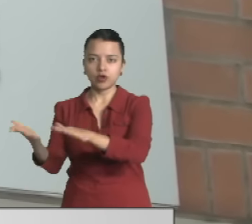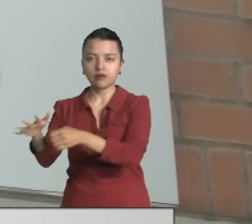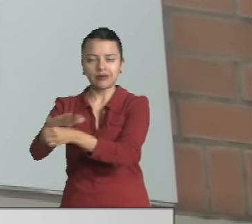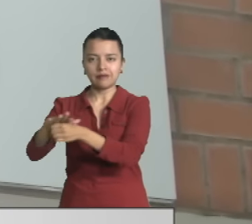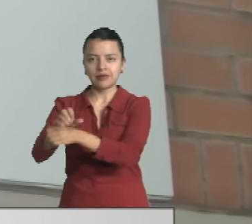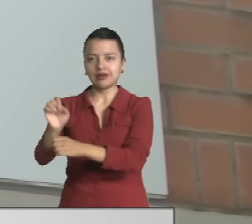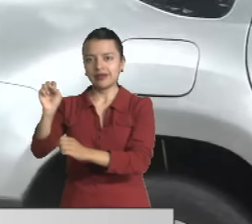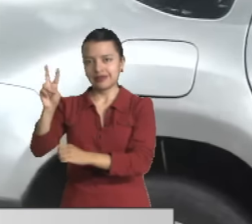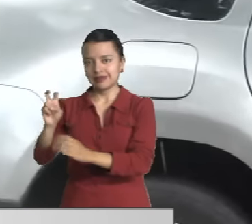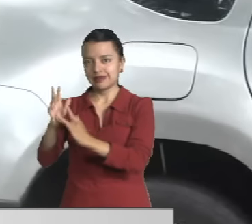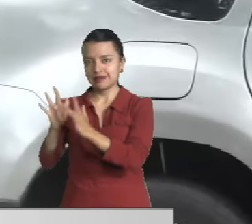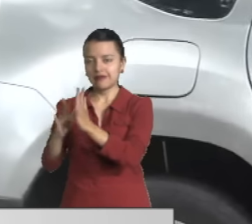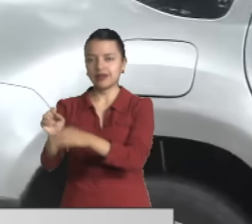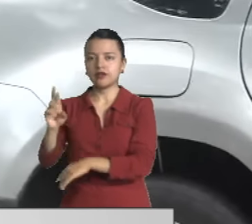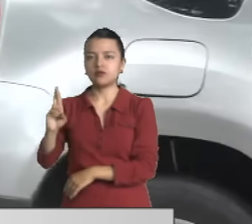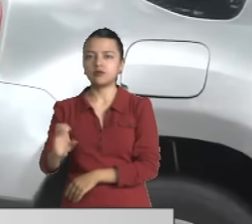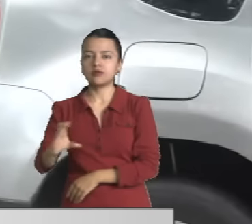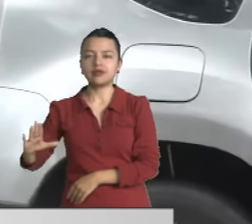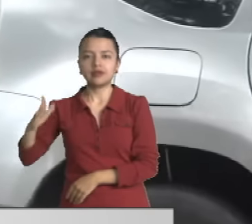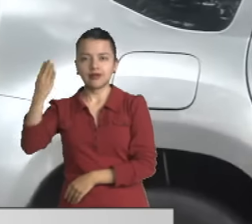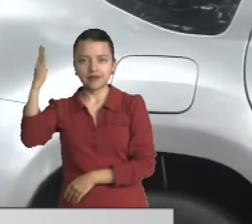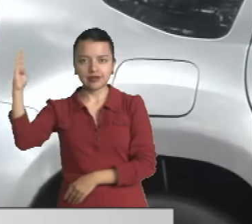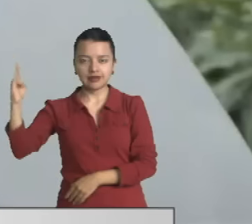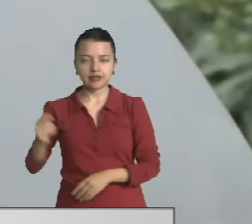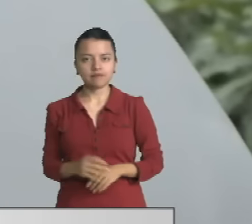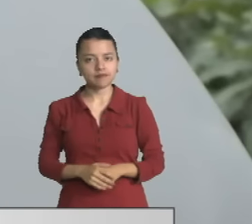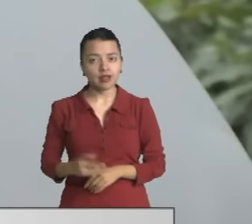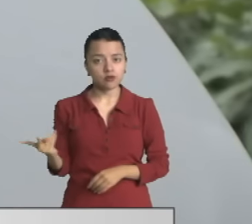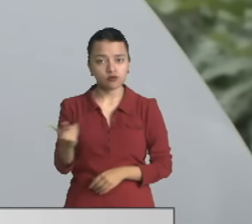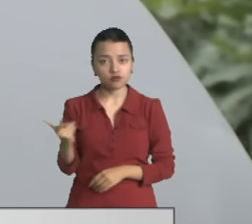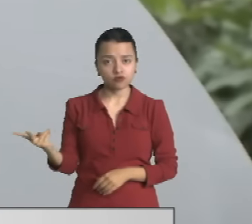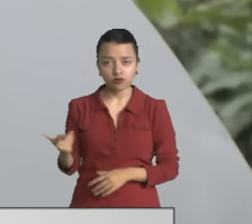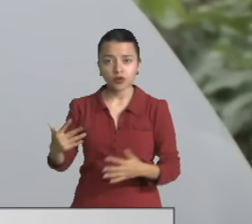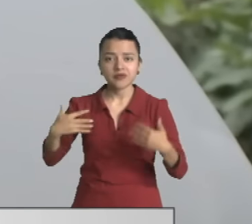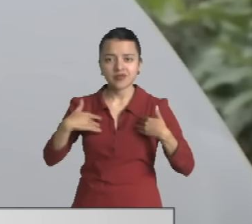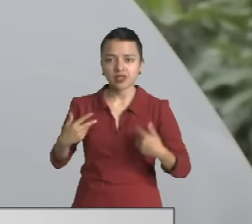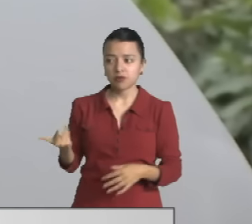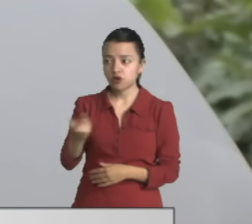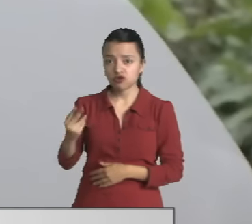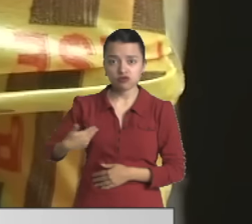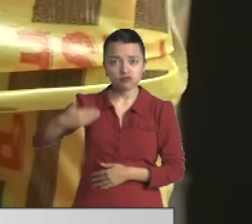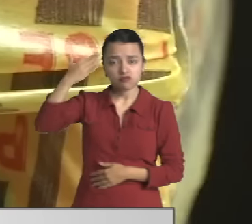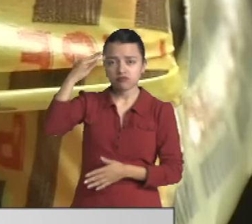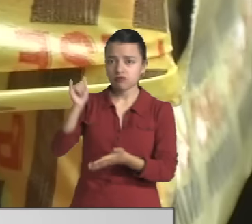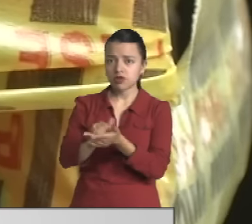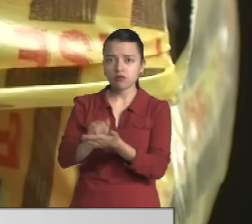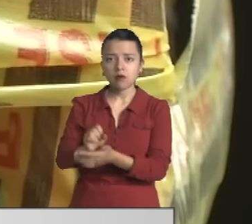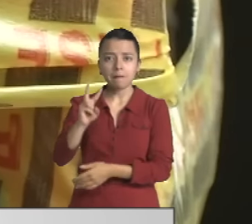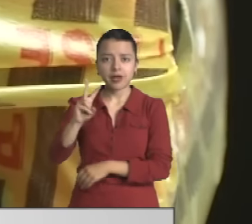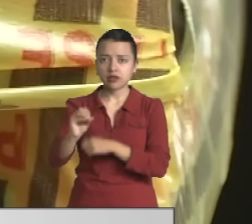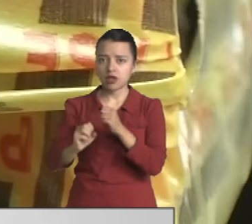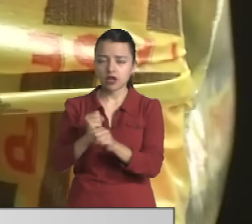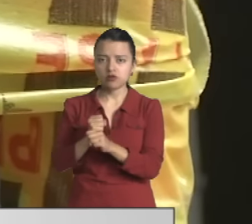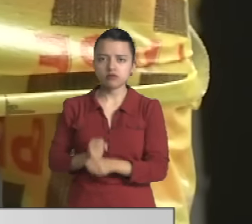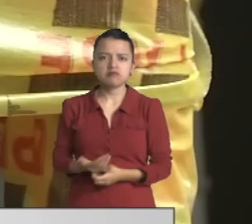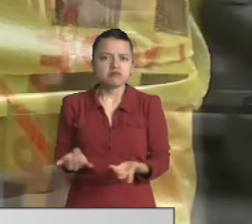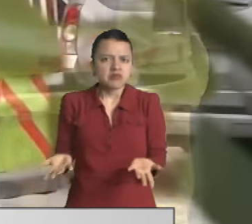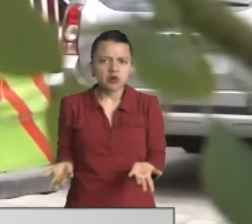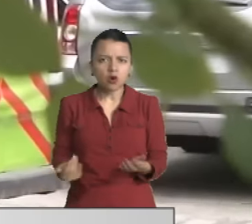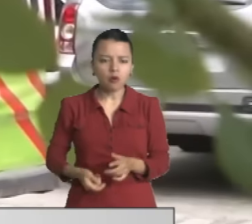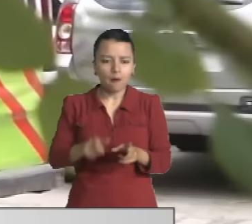barrio 7 de Abril en el suroccidente de Barranquilla. Las dos víctimas, ambas de 20 años, fueron atacadas por dos sicarios que